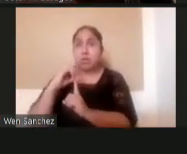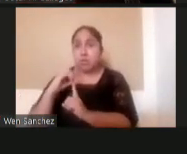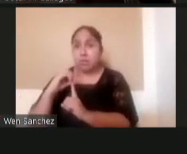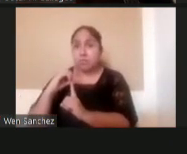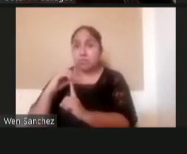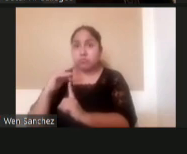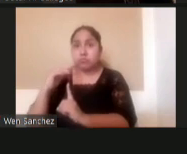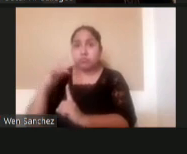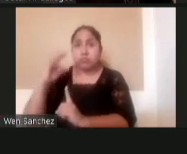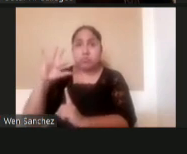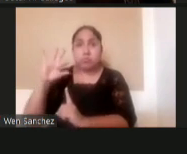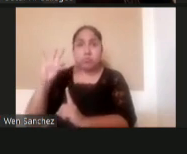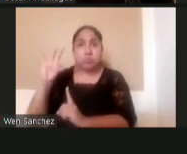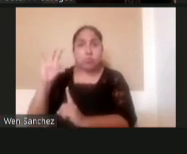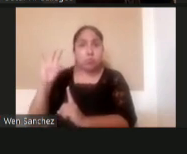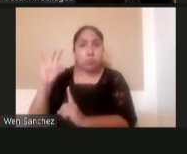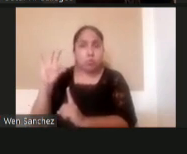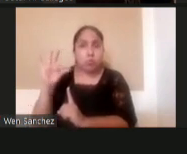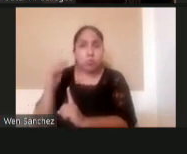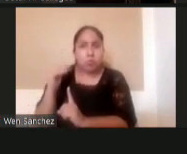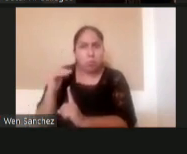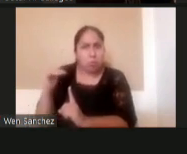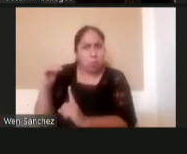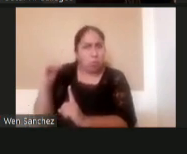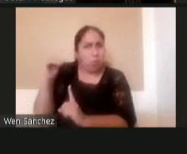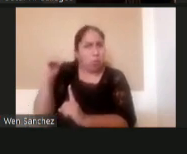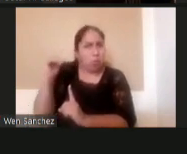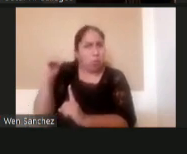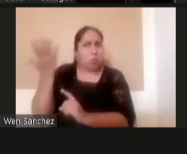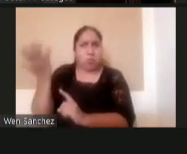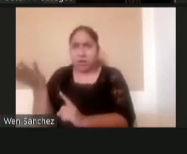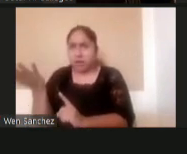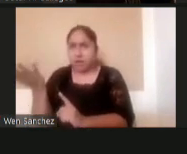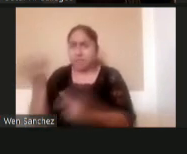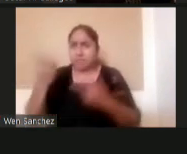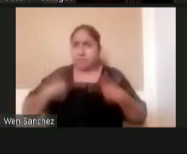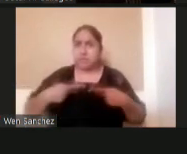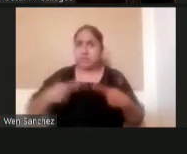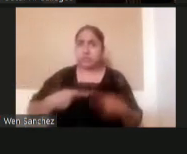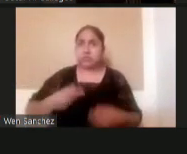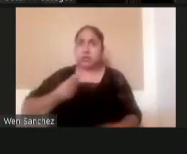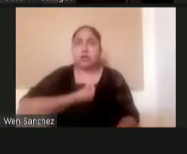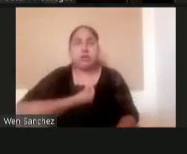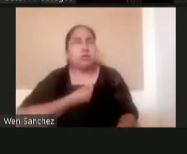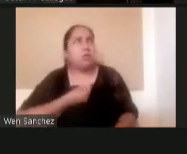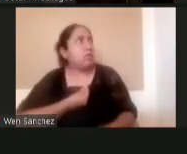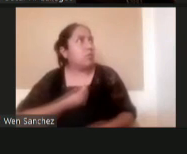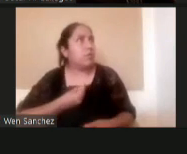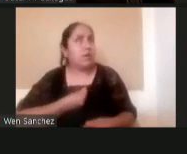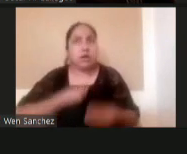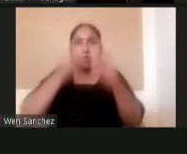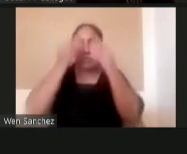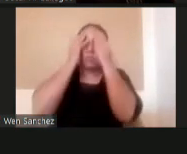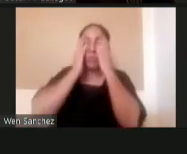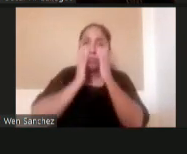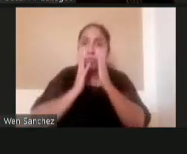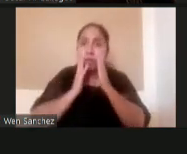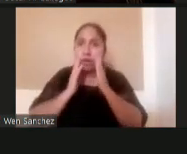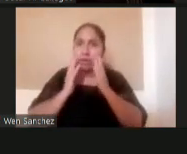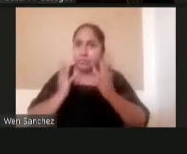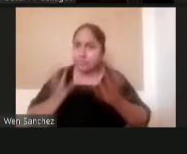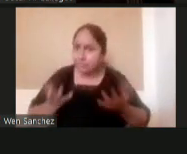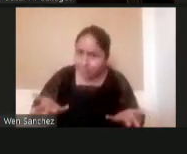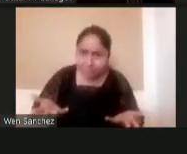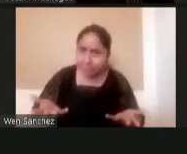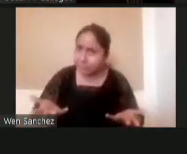comprendan y que se aguanten el calor no es aceptable. Yo sé que el exhorto es